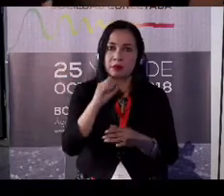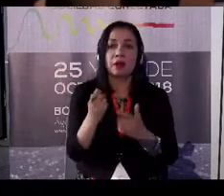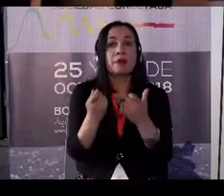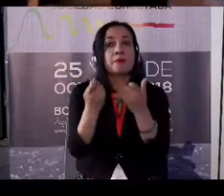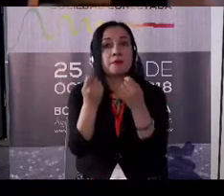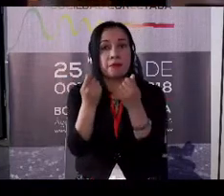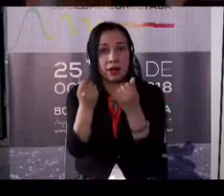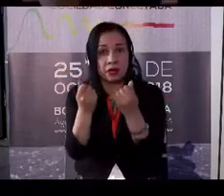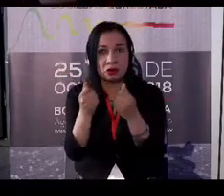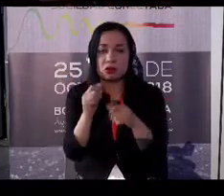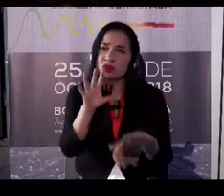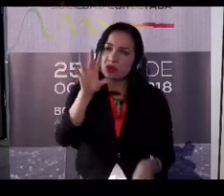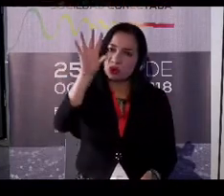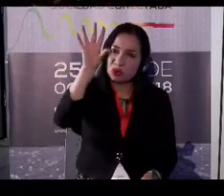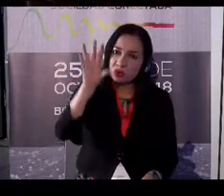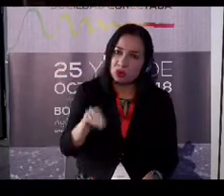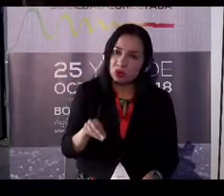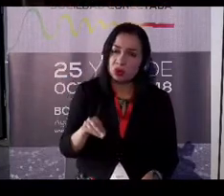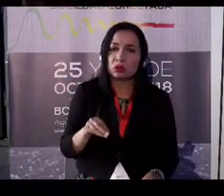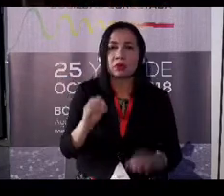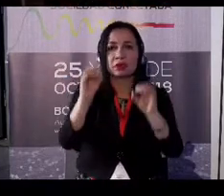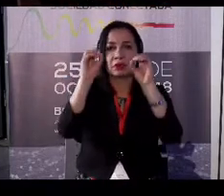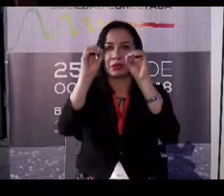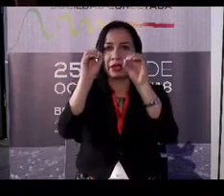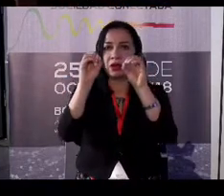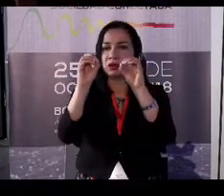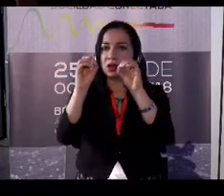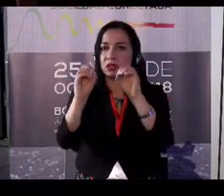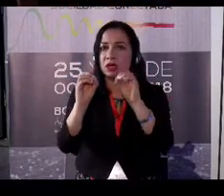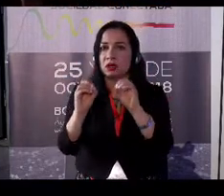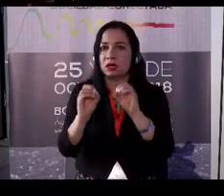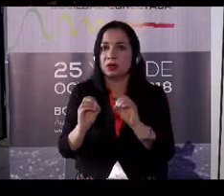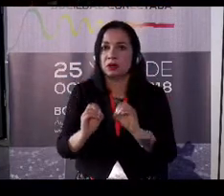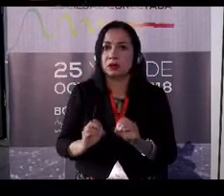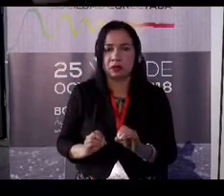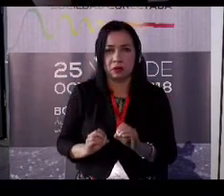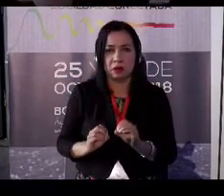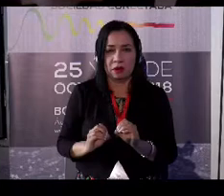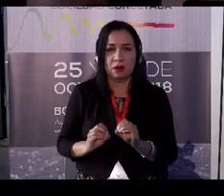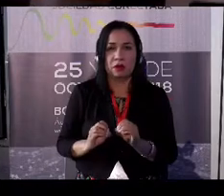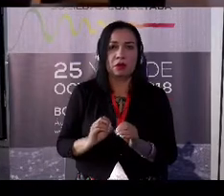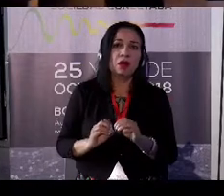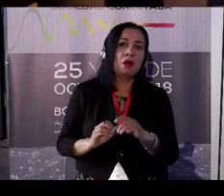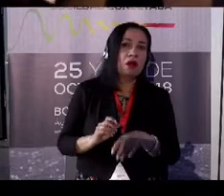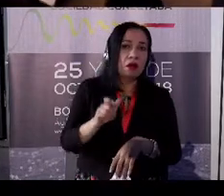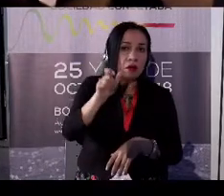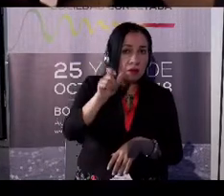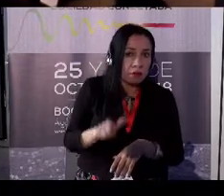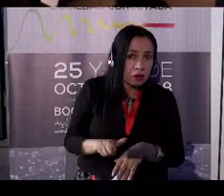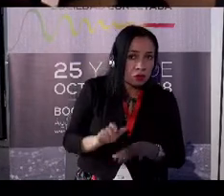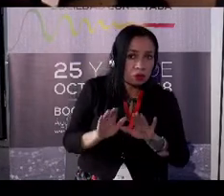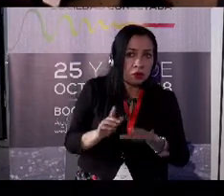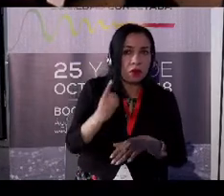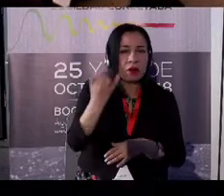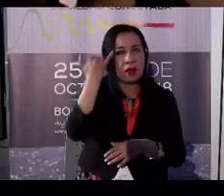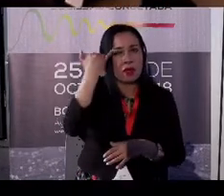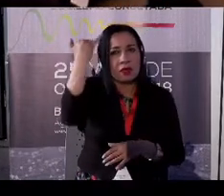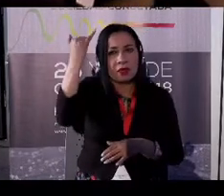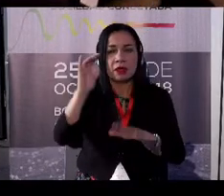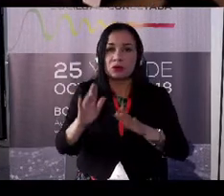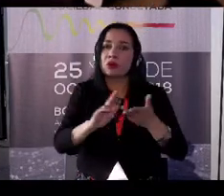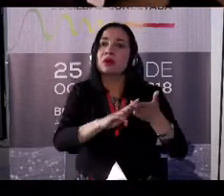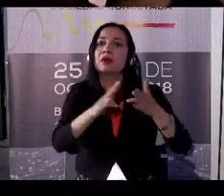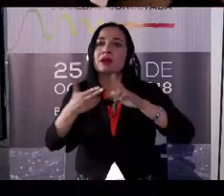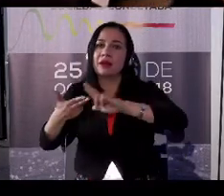precios todos están dados en ceros al final, ceros, ceros, ceros. Pues a alguien se le ocurrió en algún momento, de una de